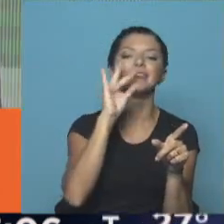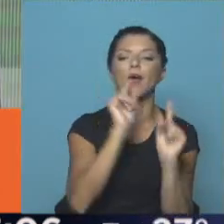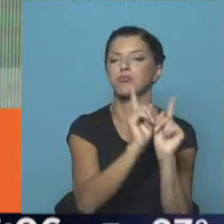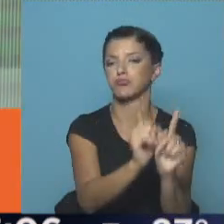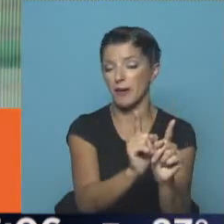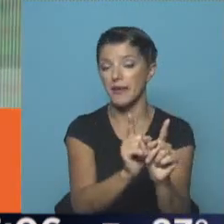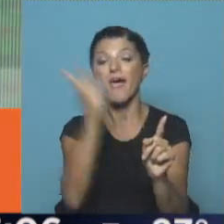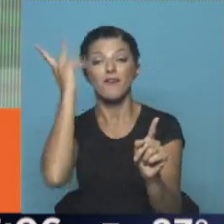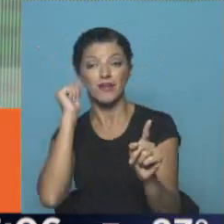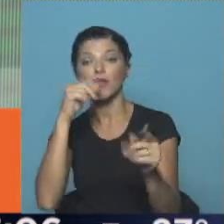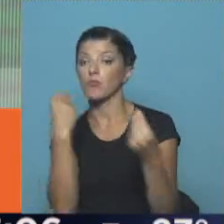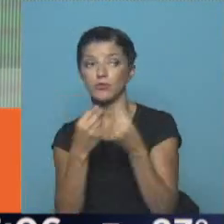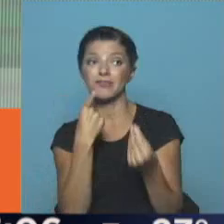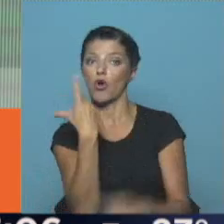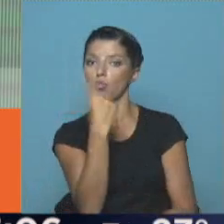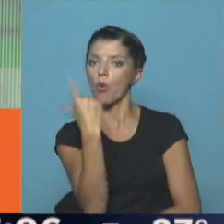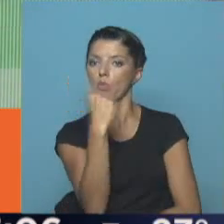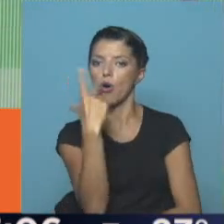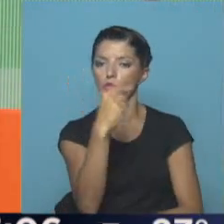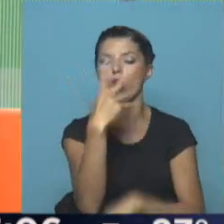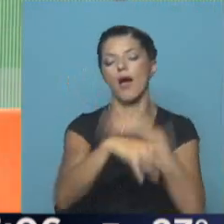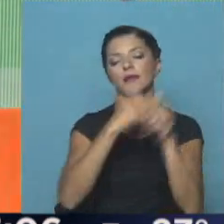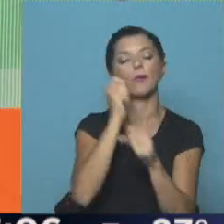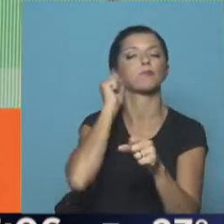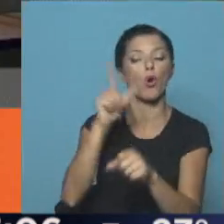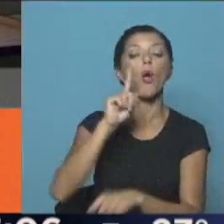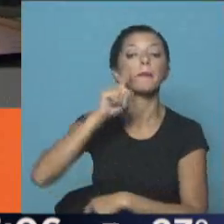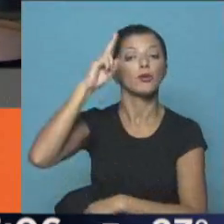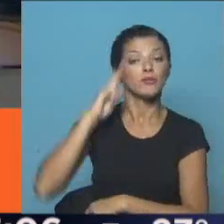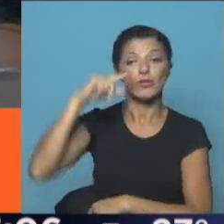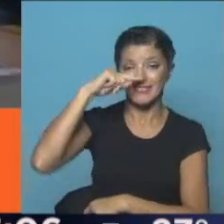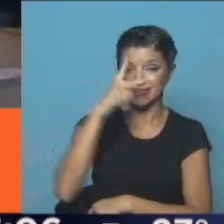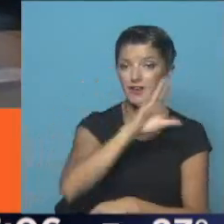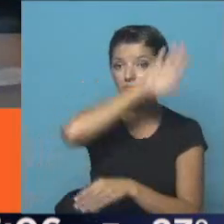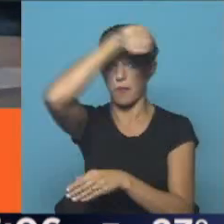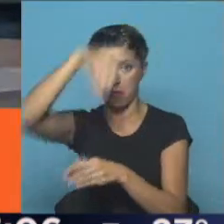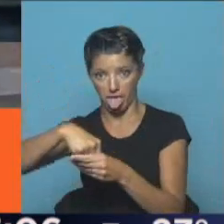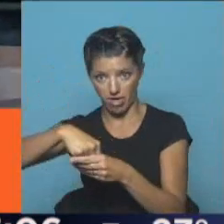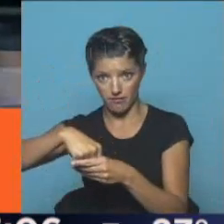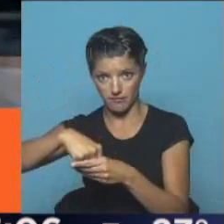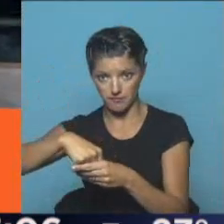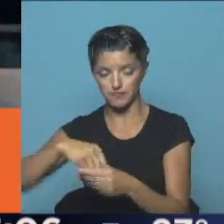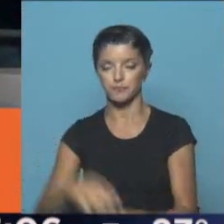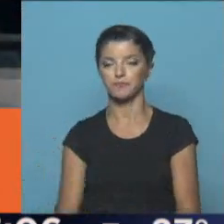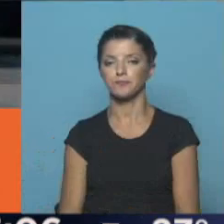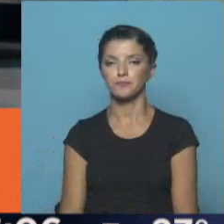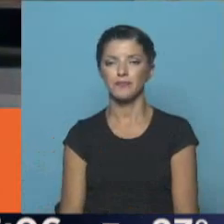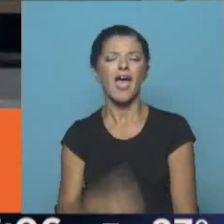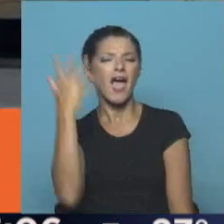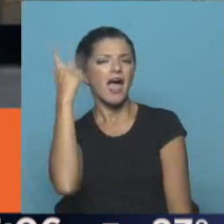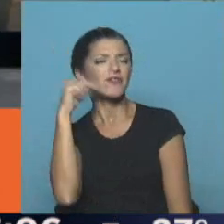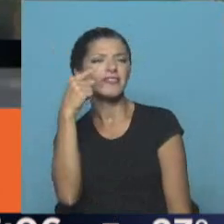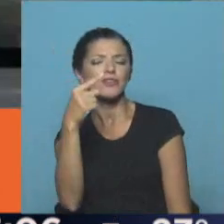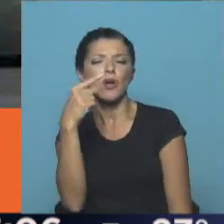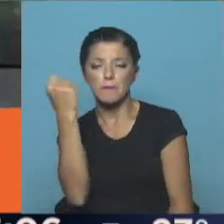varias veces a Inglaterra hasta que finalmente dejó de vetarla en 1973, es decir, pasó el año. Para Francia, ¿por qué era importante entrar en la